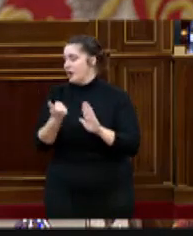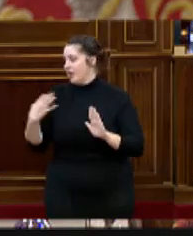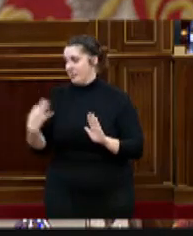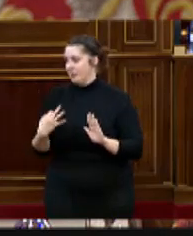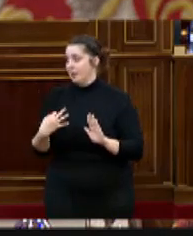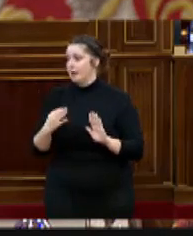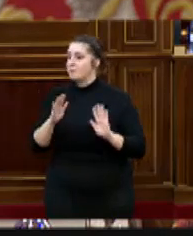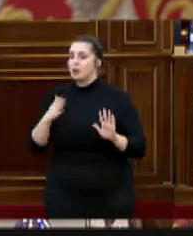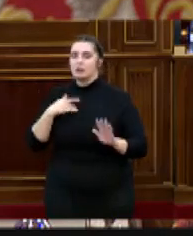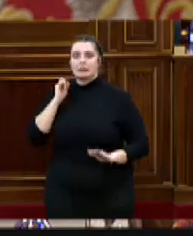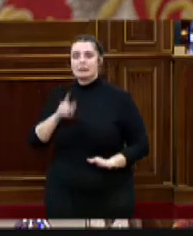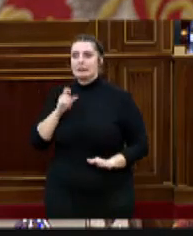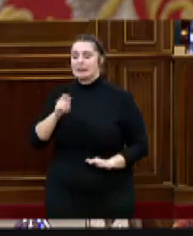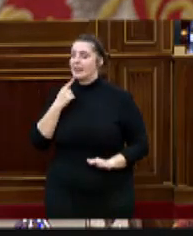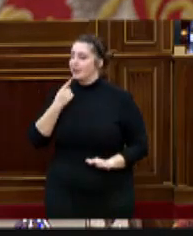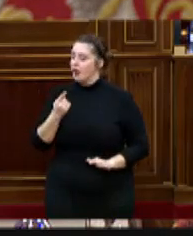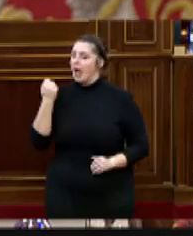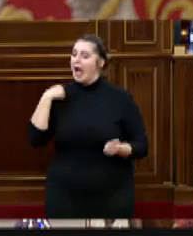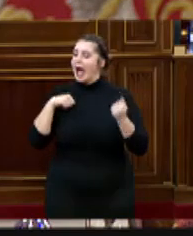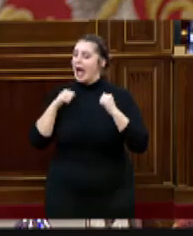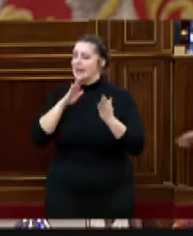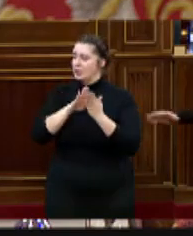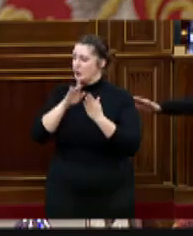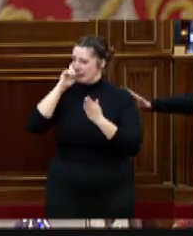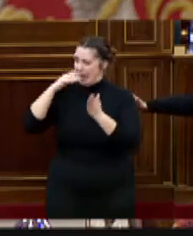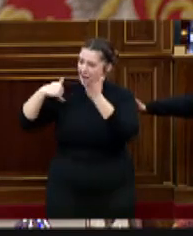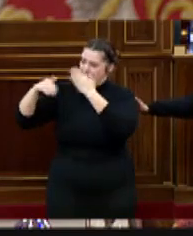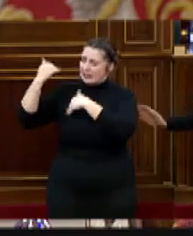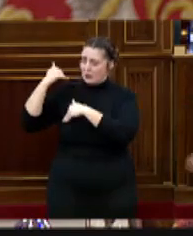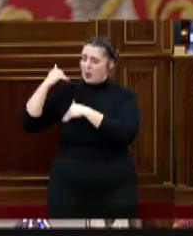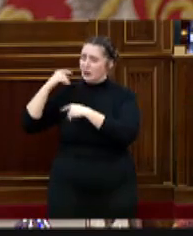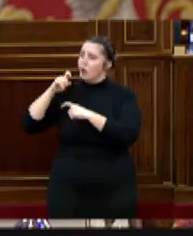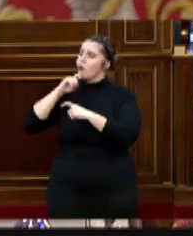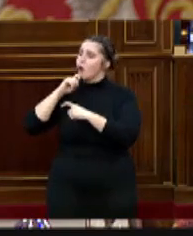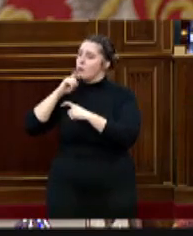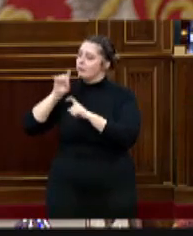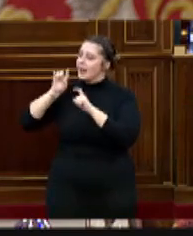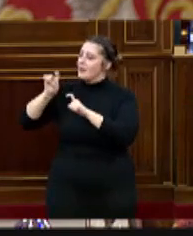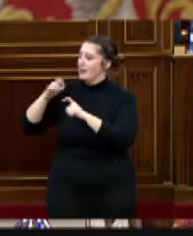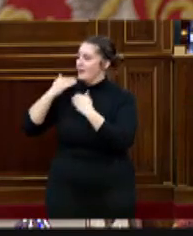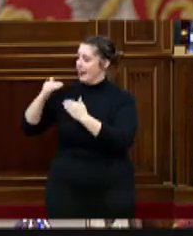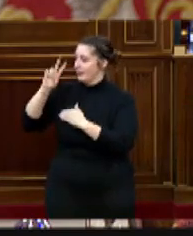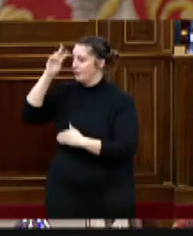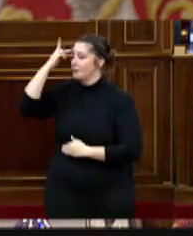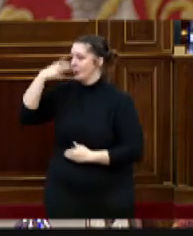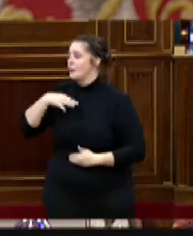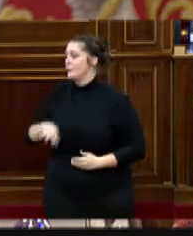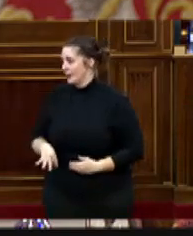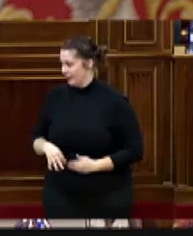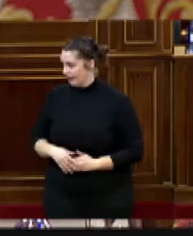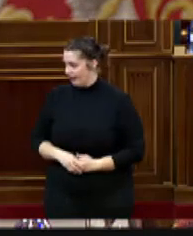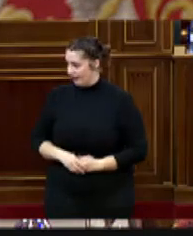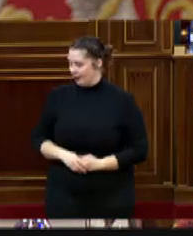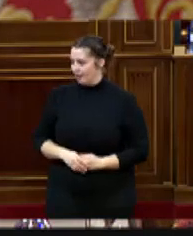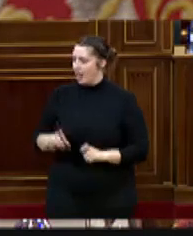suelo decir siempre las actitudes retrógradas se curan con educación con